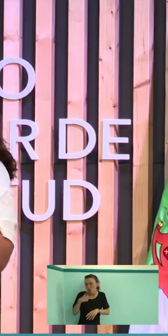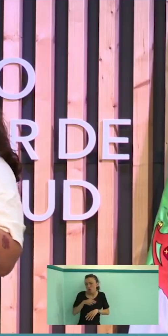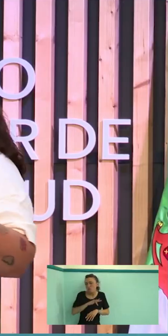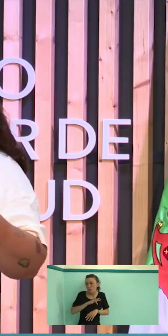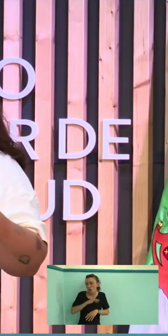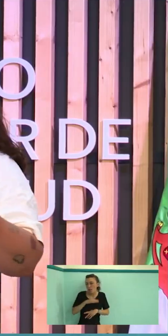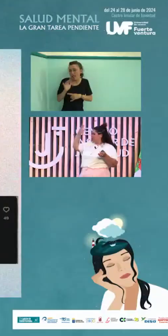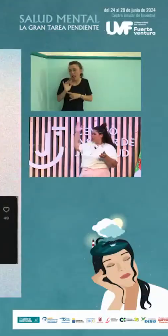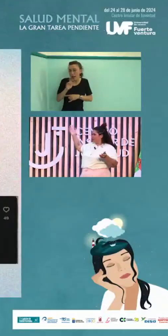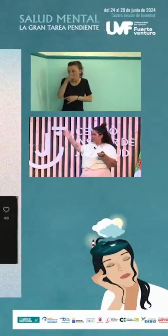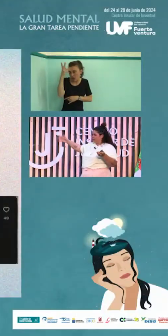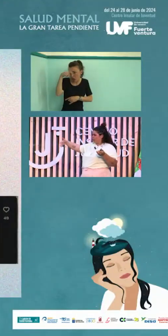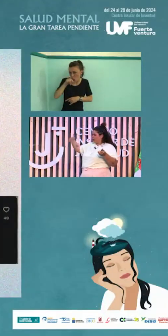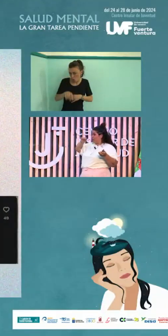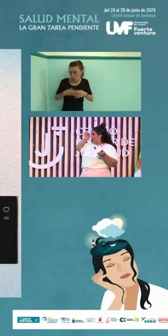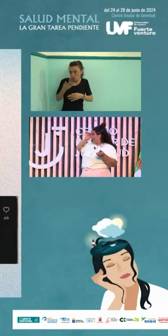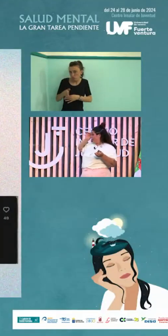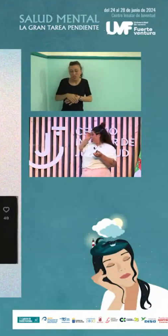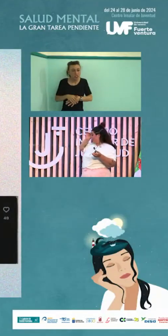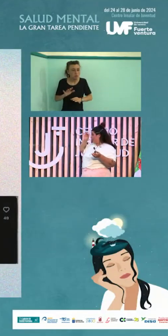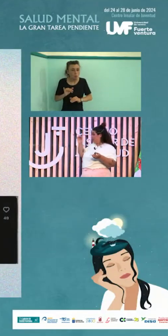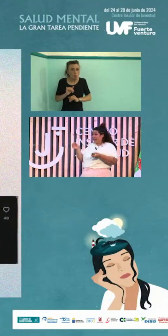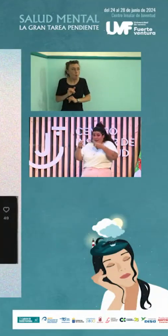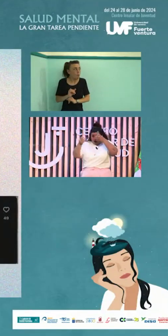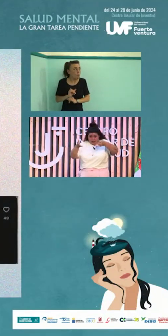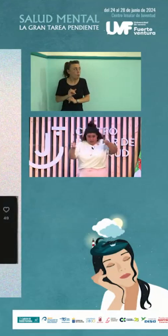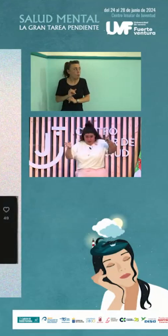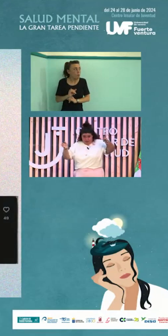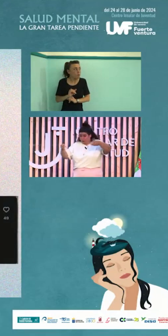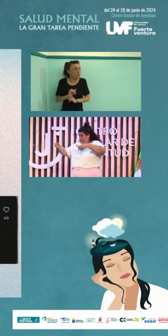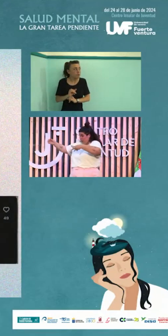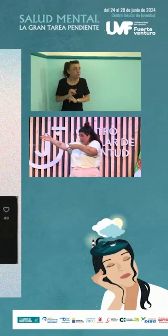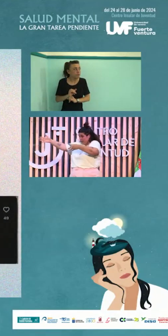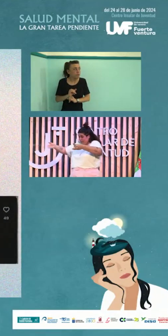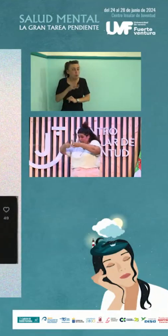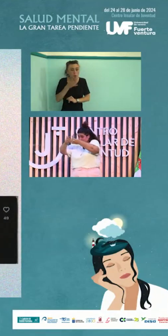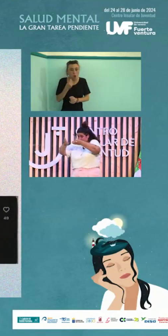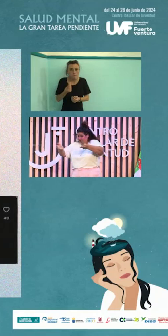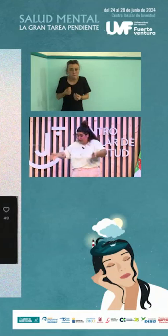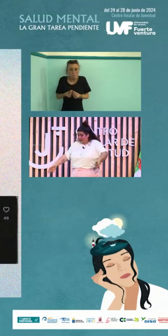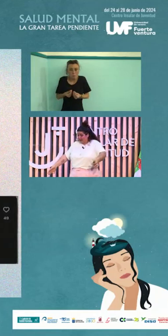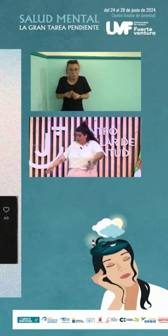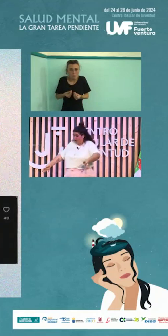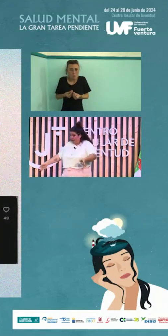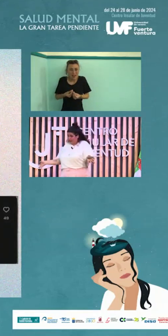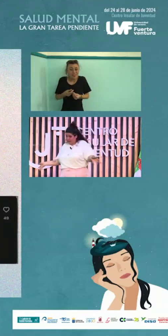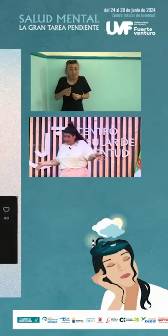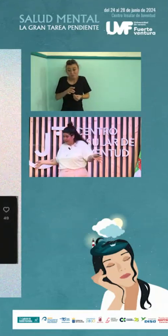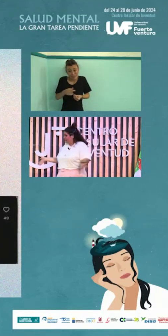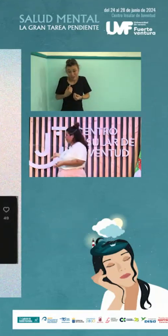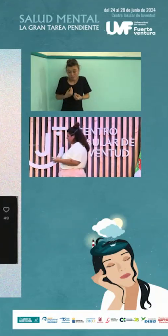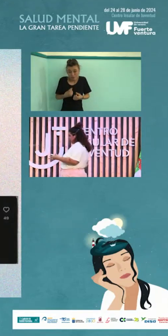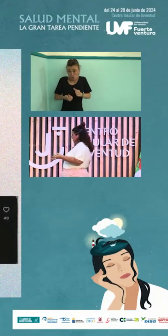bueno tuvo que perder como muchísimo muchísimo peso para para podérselo poner que de hecho no le iba tuvieron que hacer una réplica porque la pobre muchacha iba que no podía ni andar